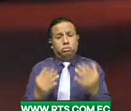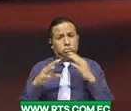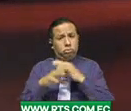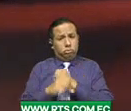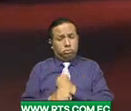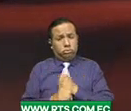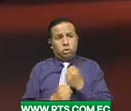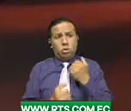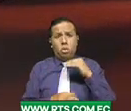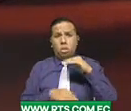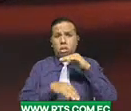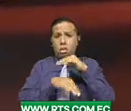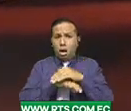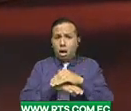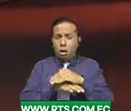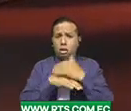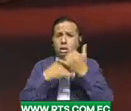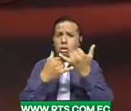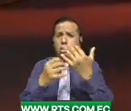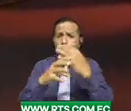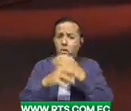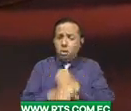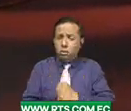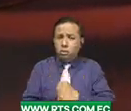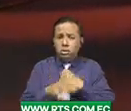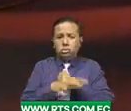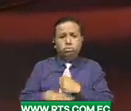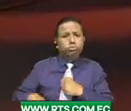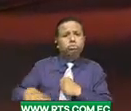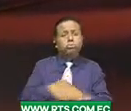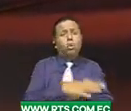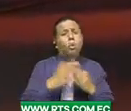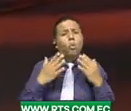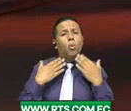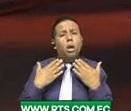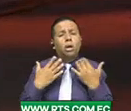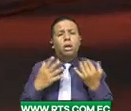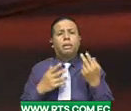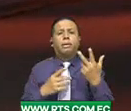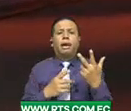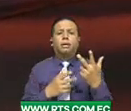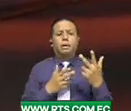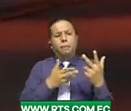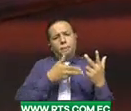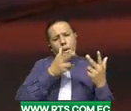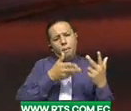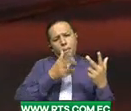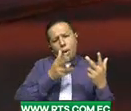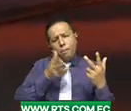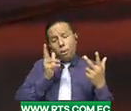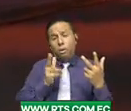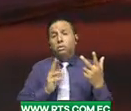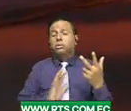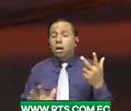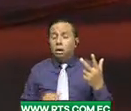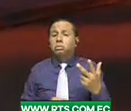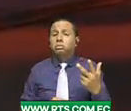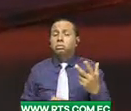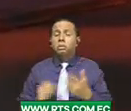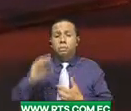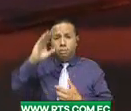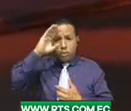la tarde-noche, se han registrado en la ciudad de Guayaquil tres nuevas muertes violentas. Esto es algo que lógicamente la policía va a tener que